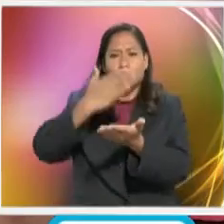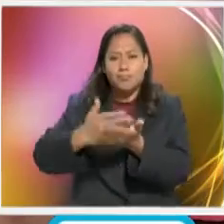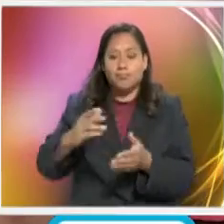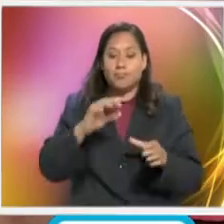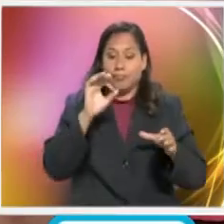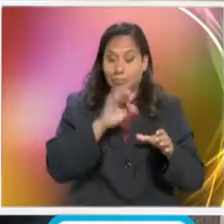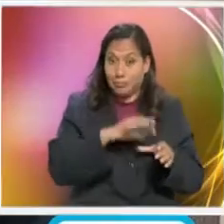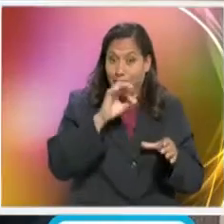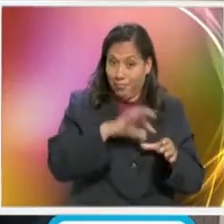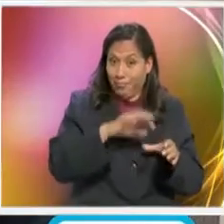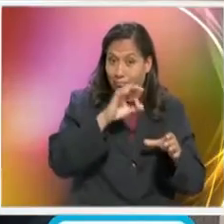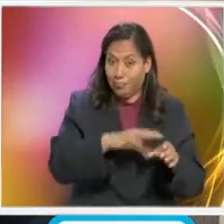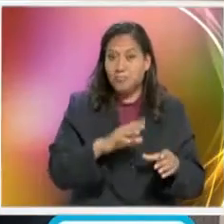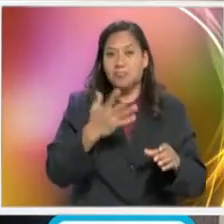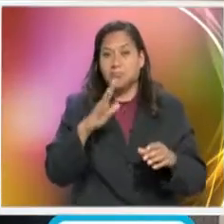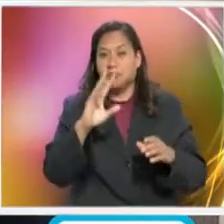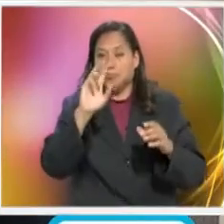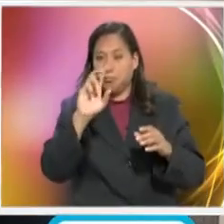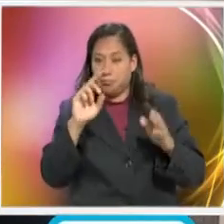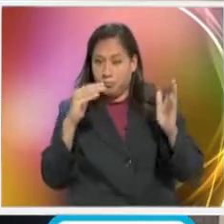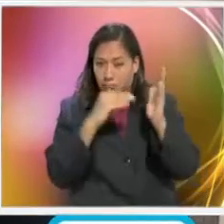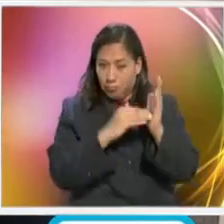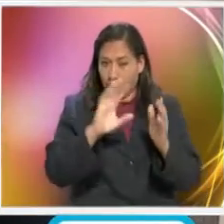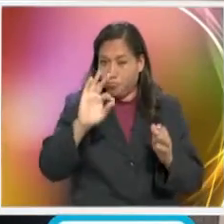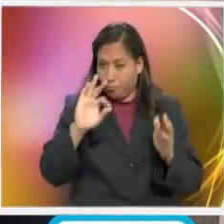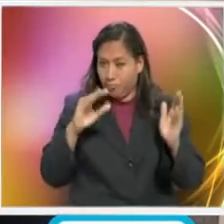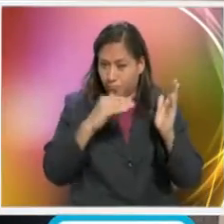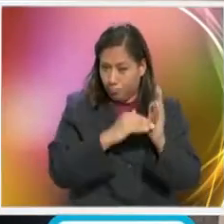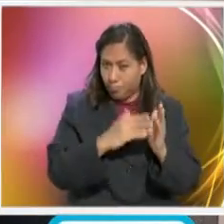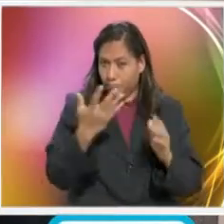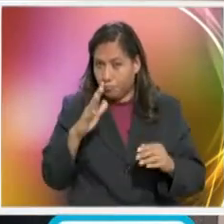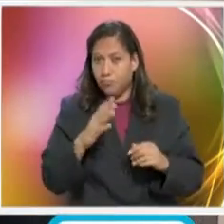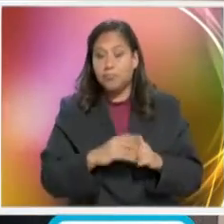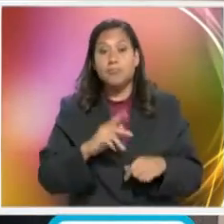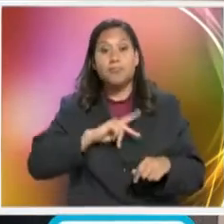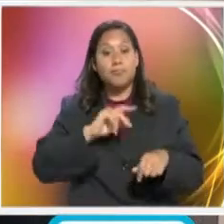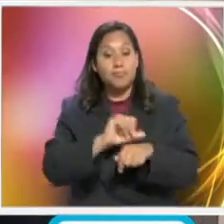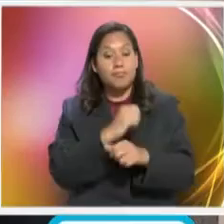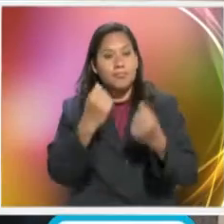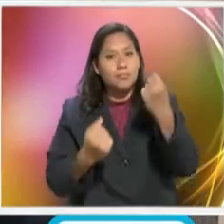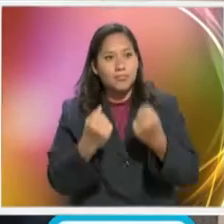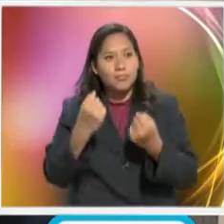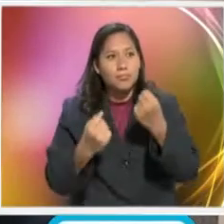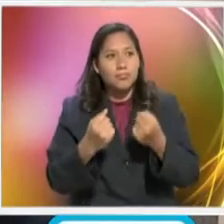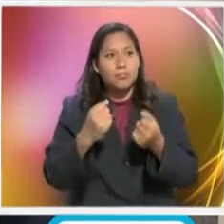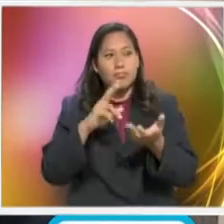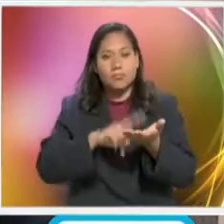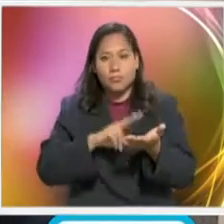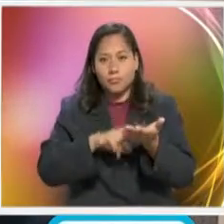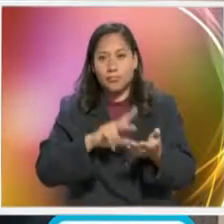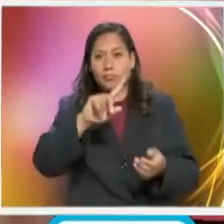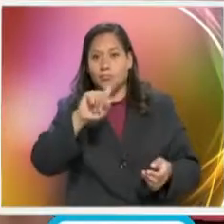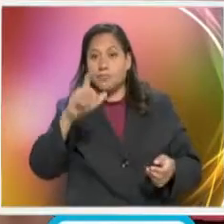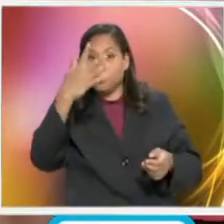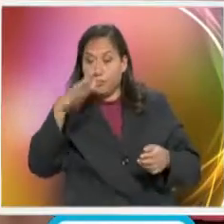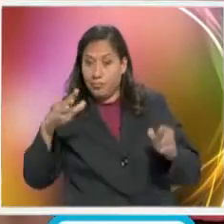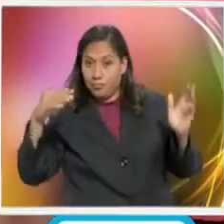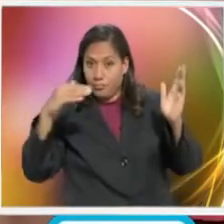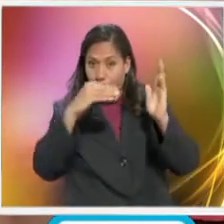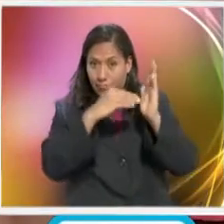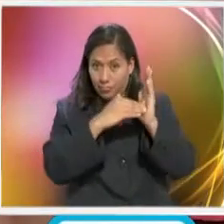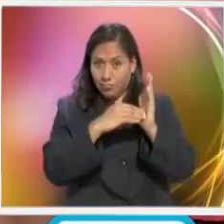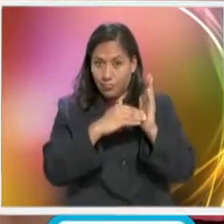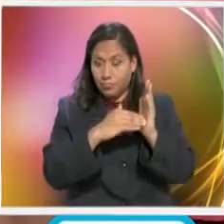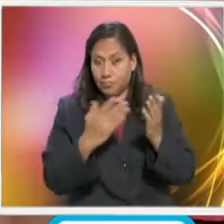ahorrar una cantidad similar, que son como 30,000, 40,000 pesos, porque tu coche va a costar más o menos como 110,000 pesos, Muy bien.